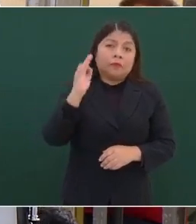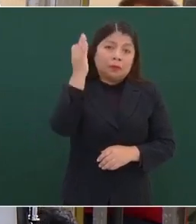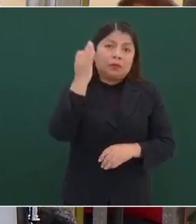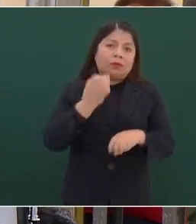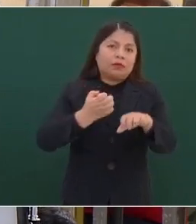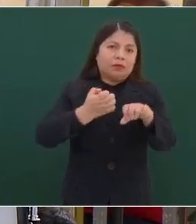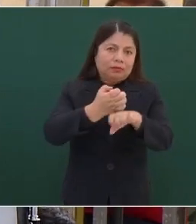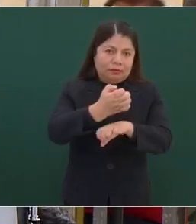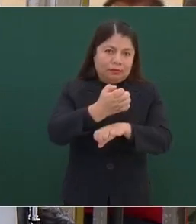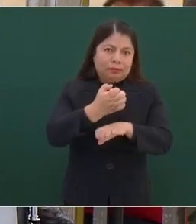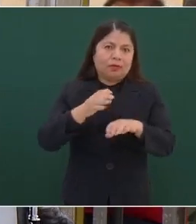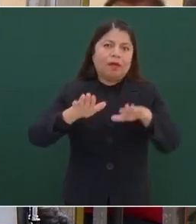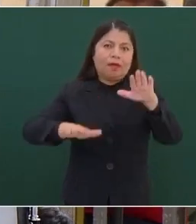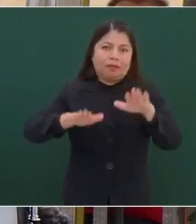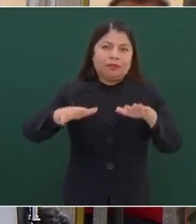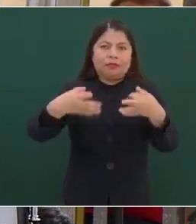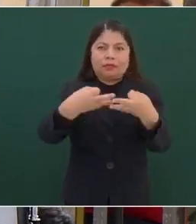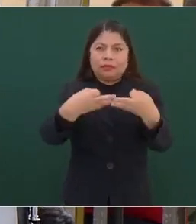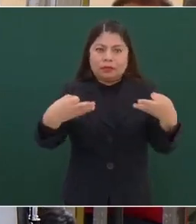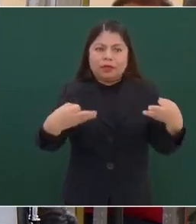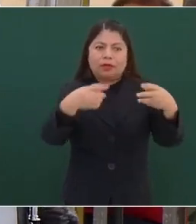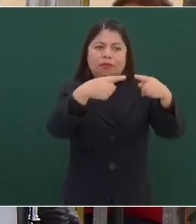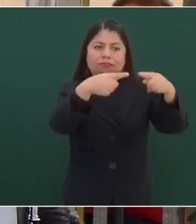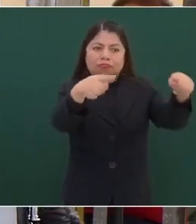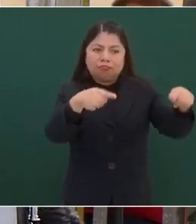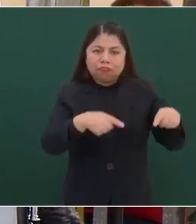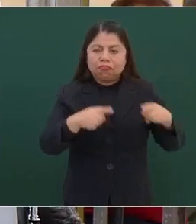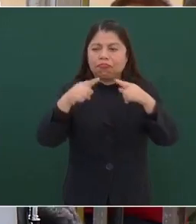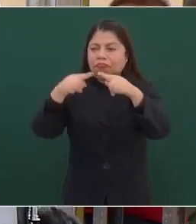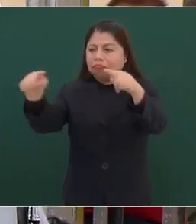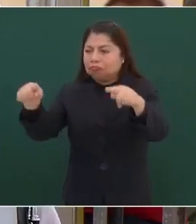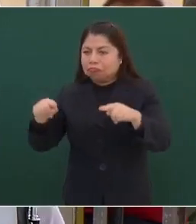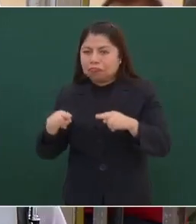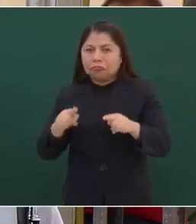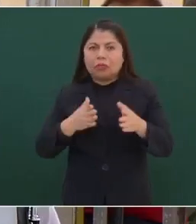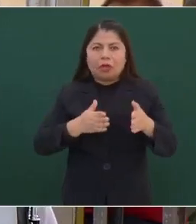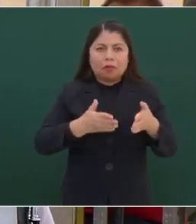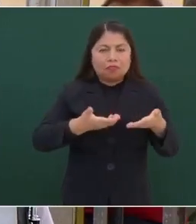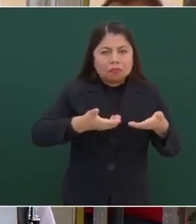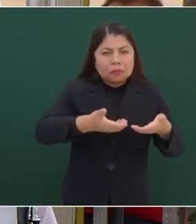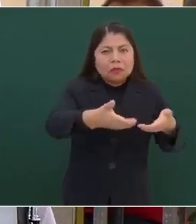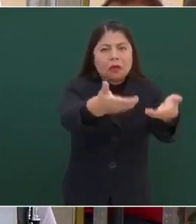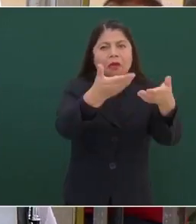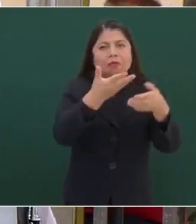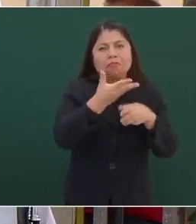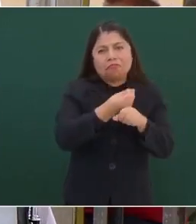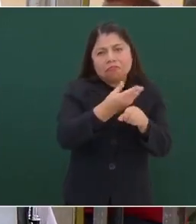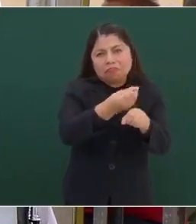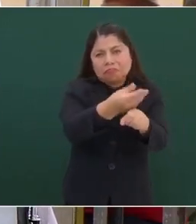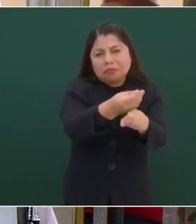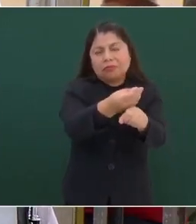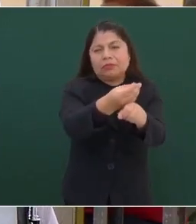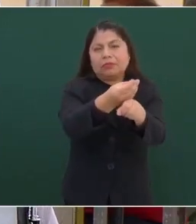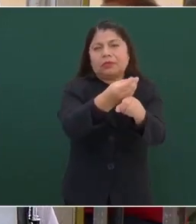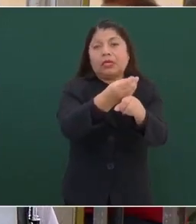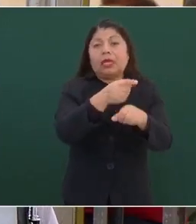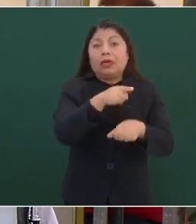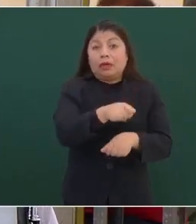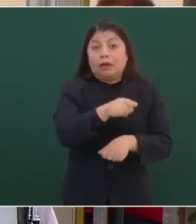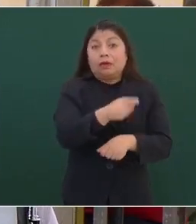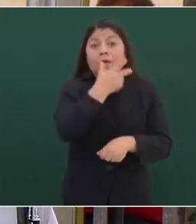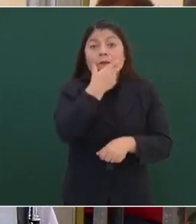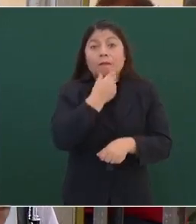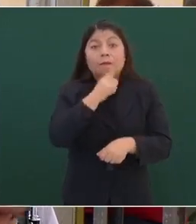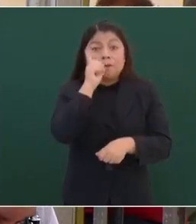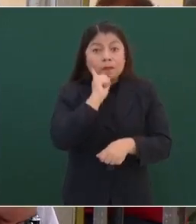terrenos para construir nuevas vías de comunicación, y a veces los gobiernos no pagan